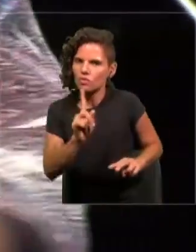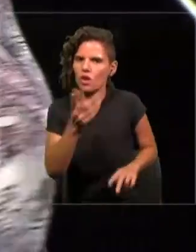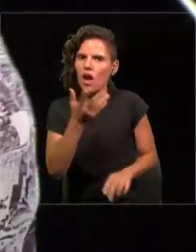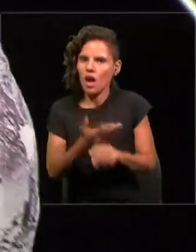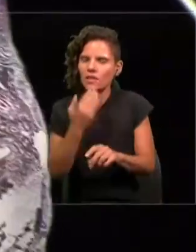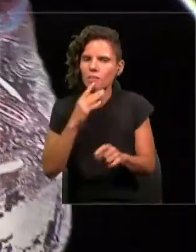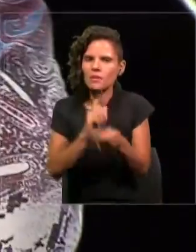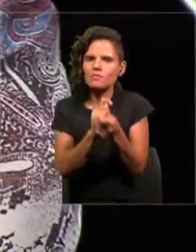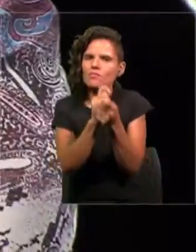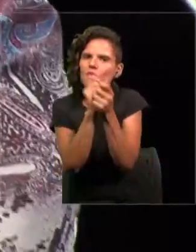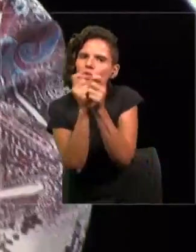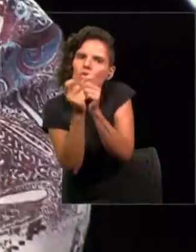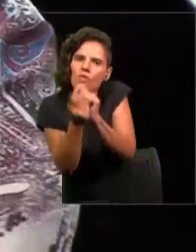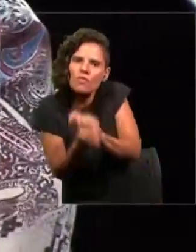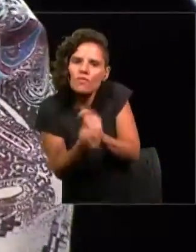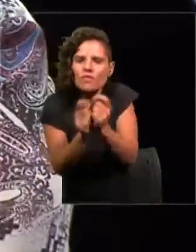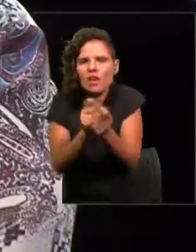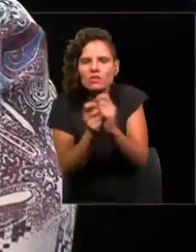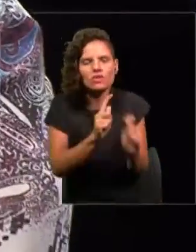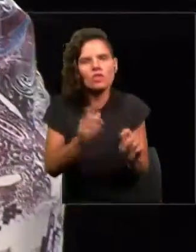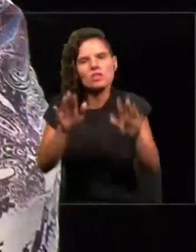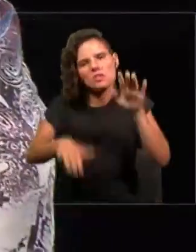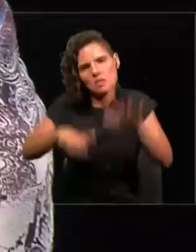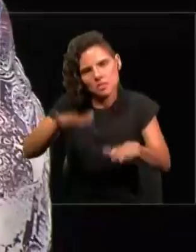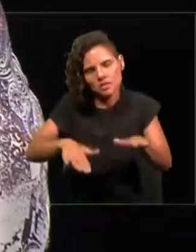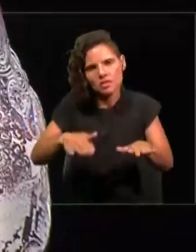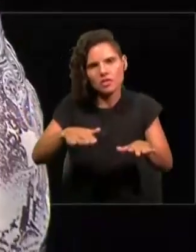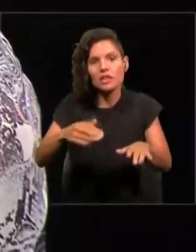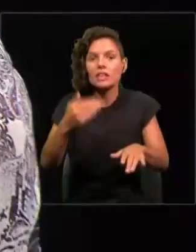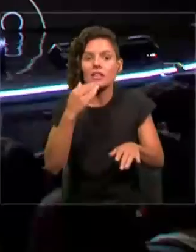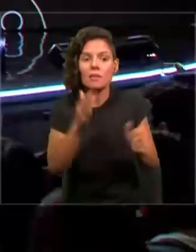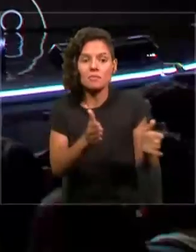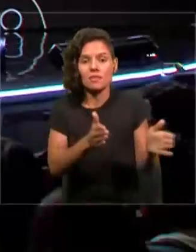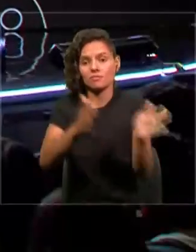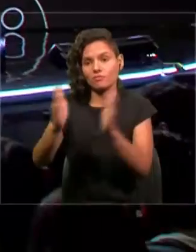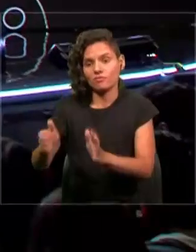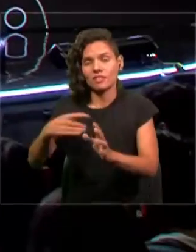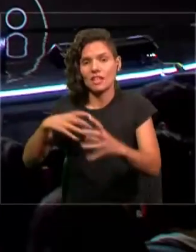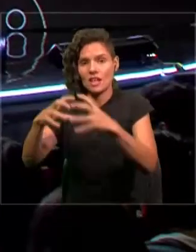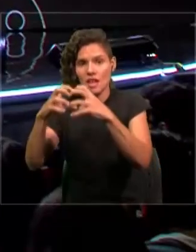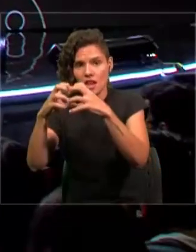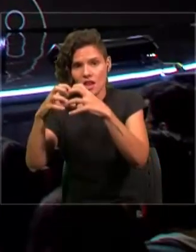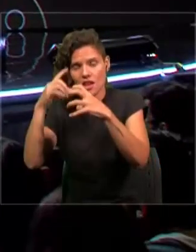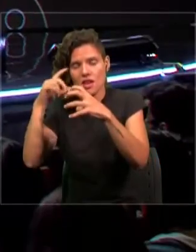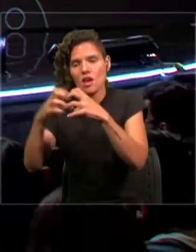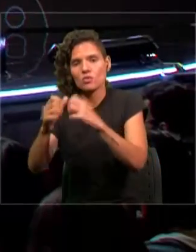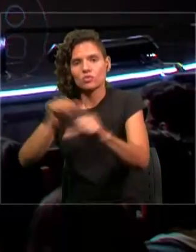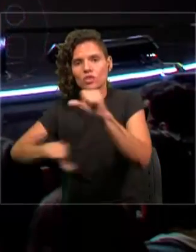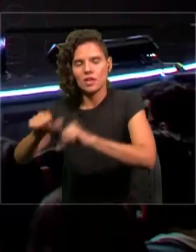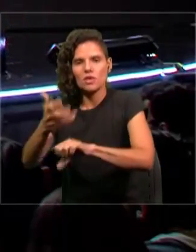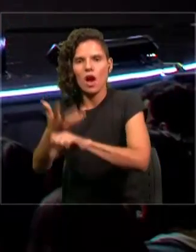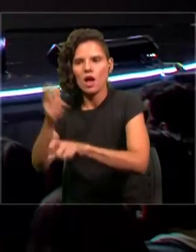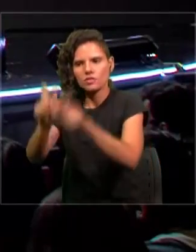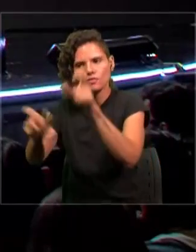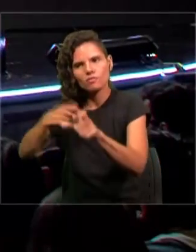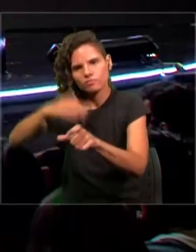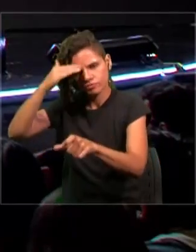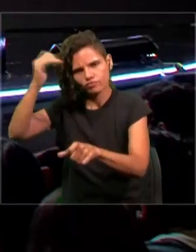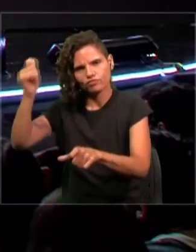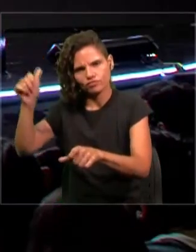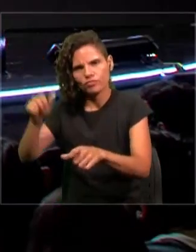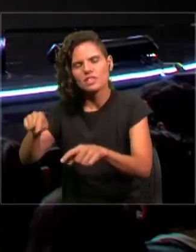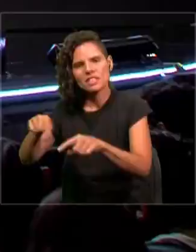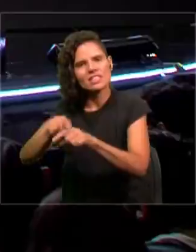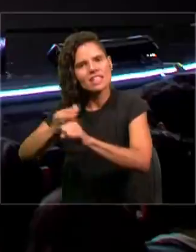a propósito de. Y también en el área de neurociencias hay investigadoras e investigadores mucho más claros respecto